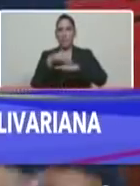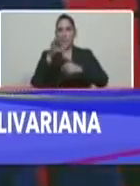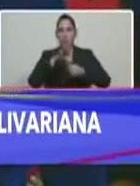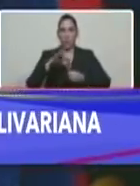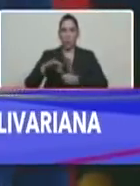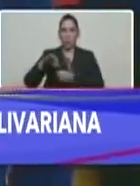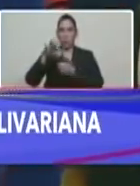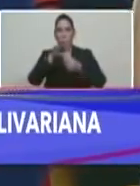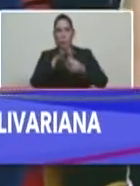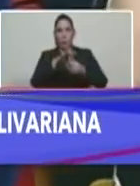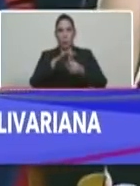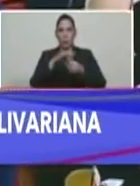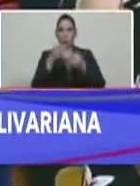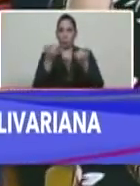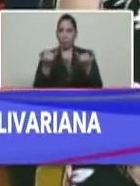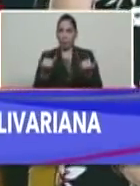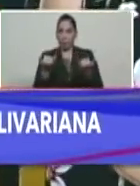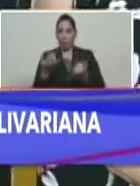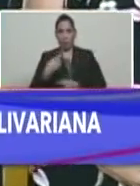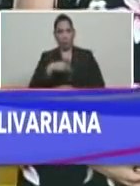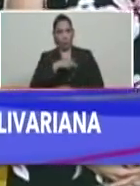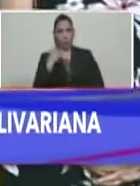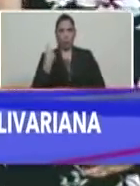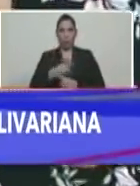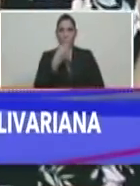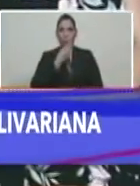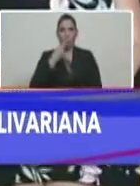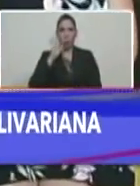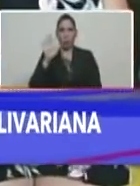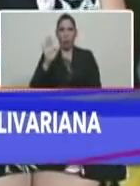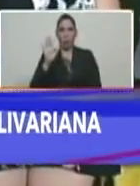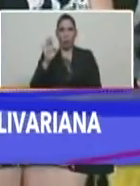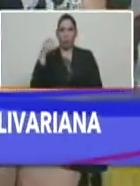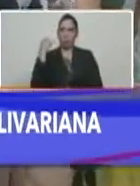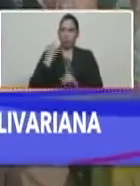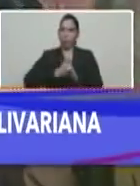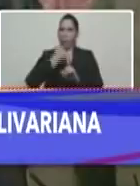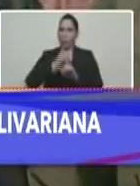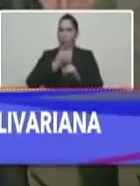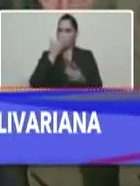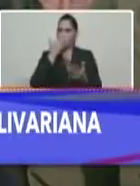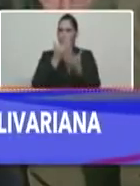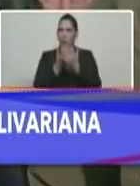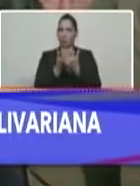Ahora, tenemos que comprometernos fervorosamente.